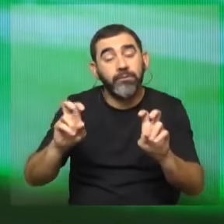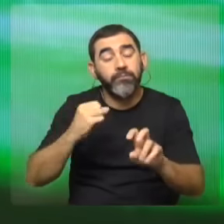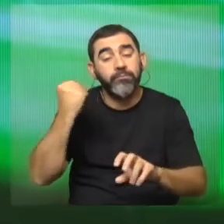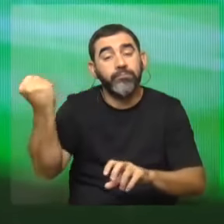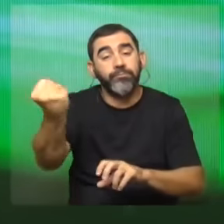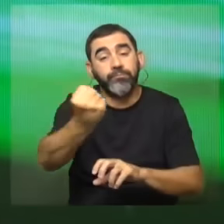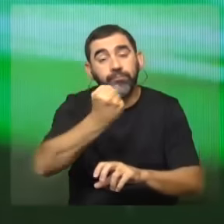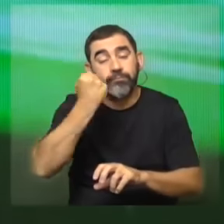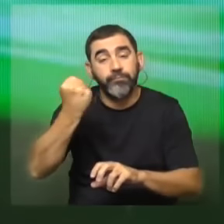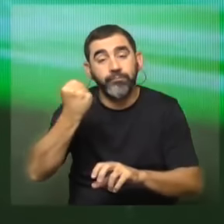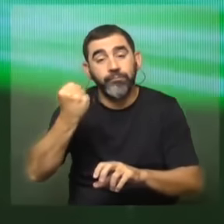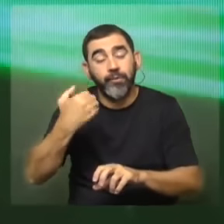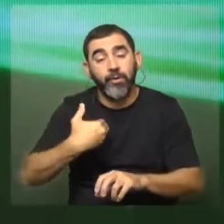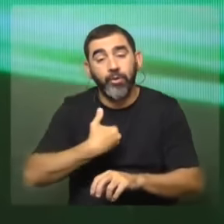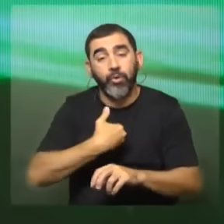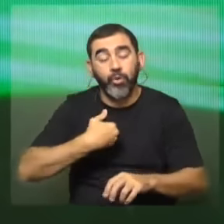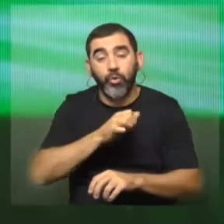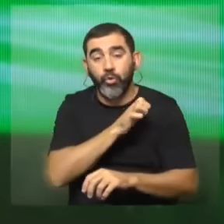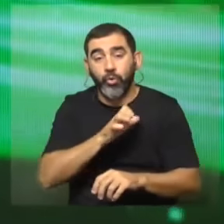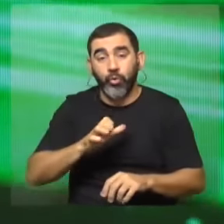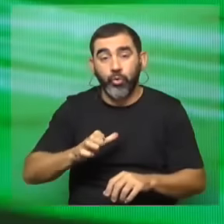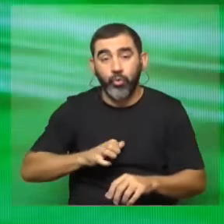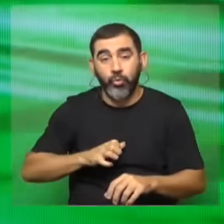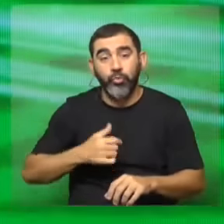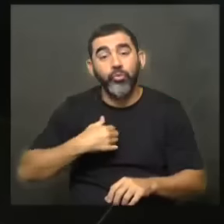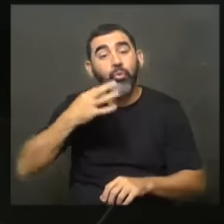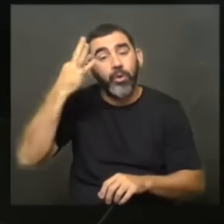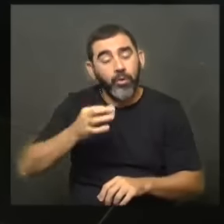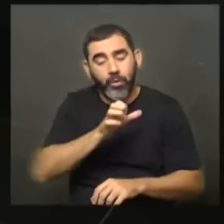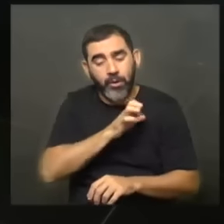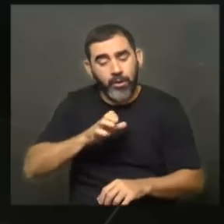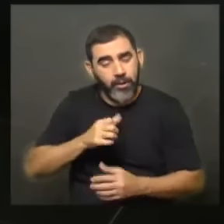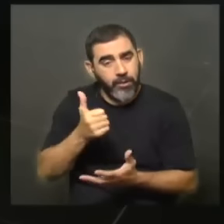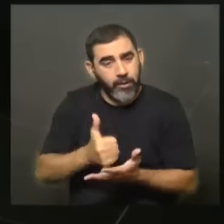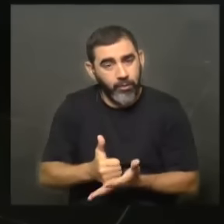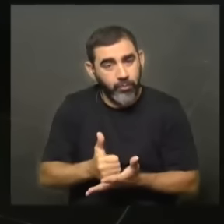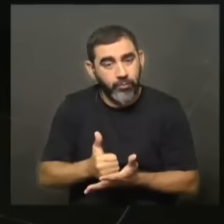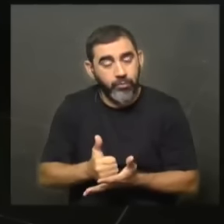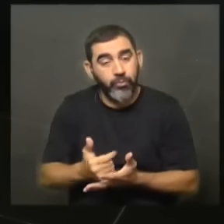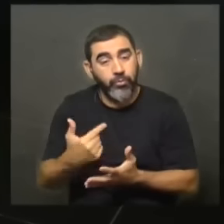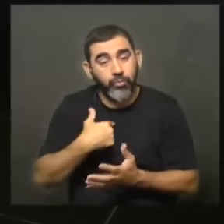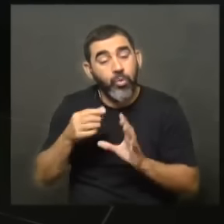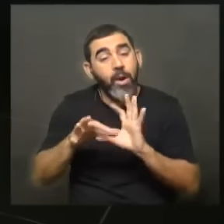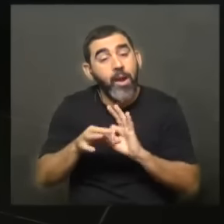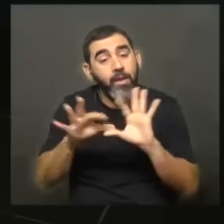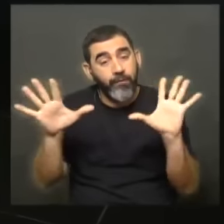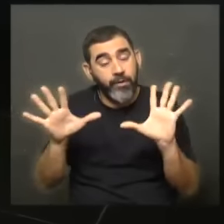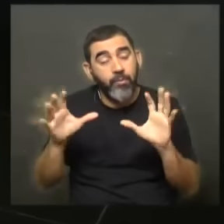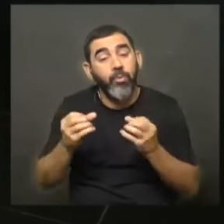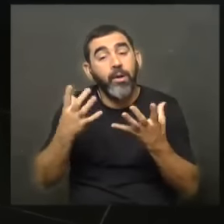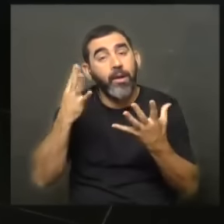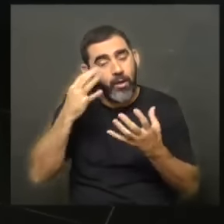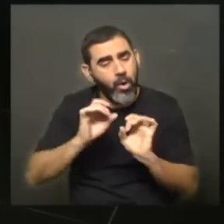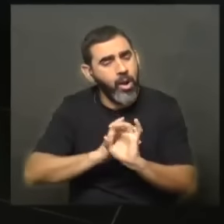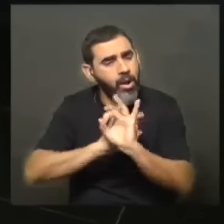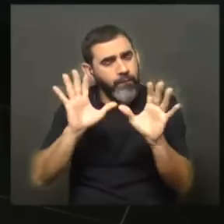centrales es el rol del estado Yo creo en un estado presente yo soy liberal porque soy creo la libertad